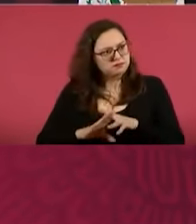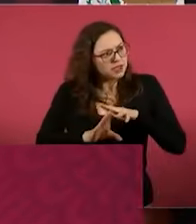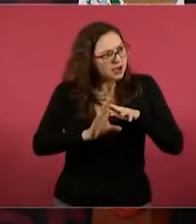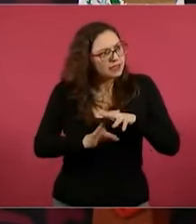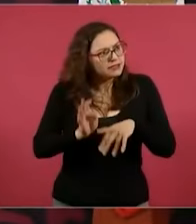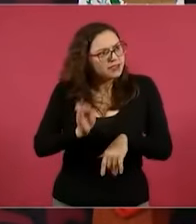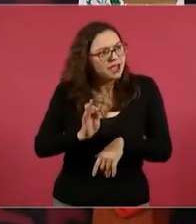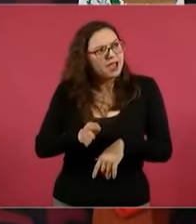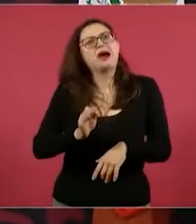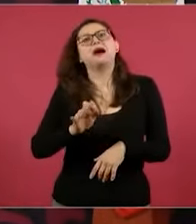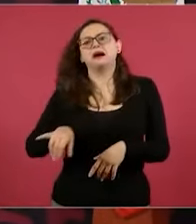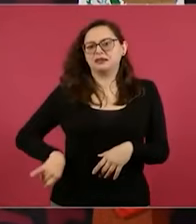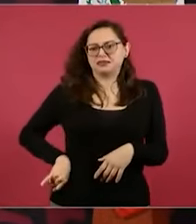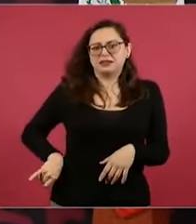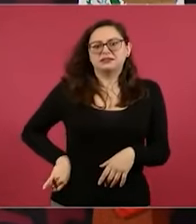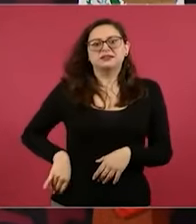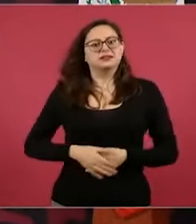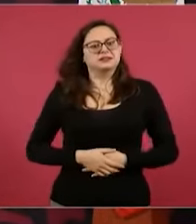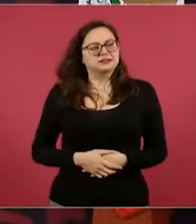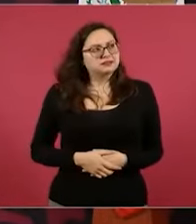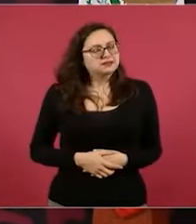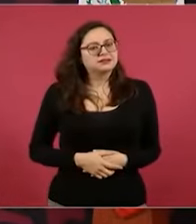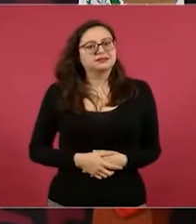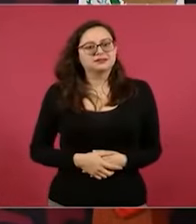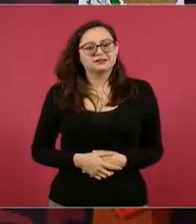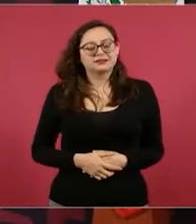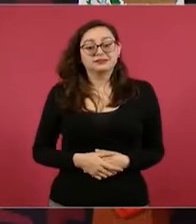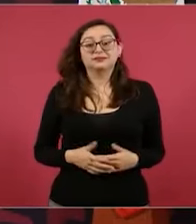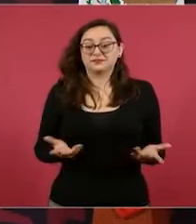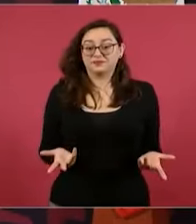construyó, en ningún lugar.